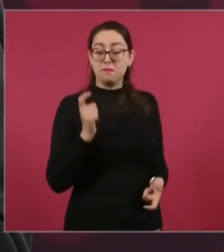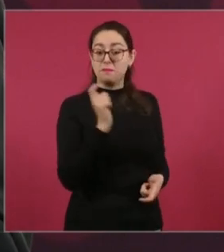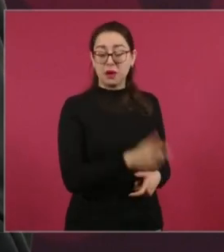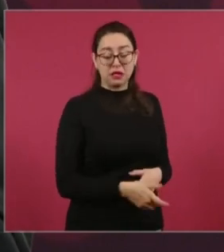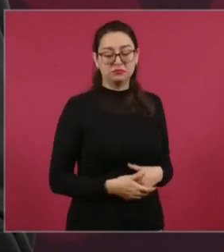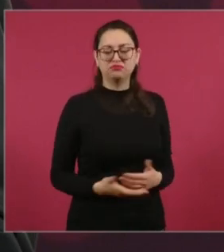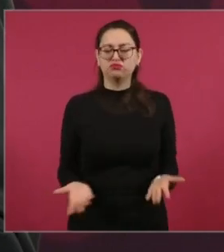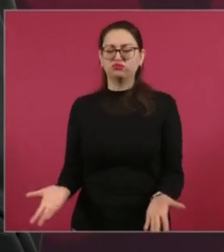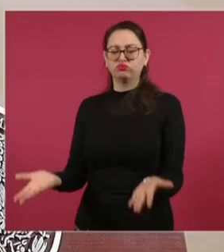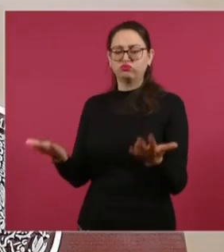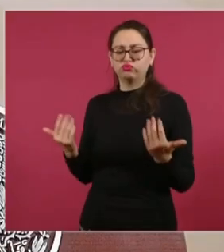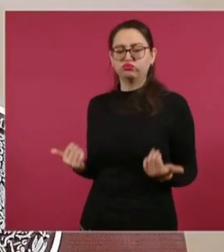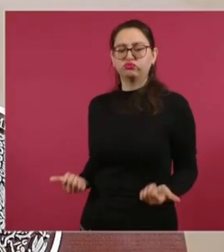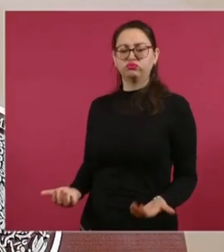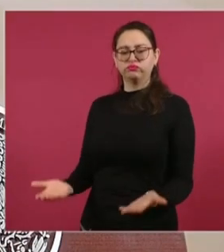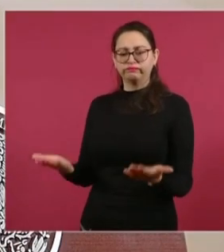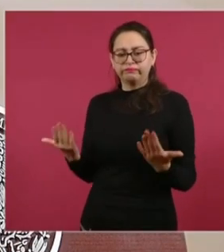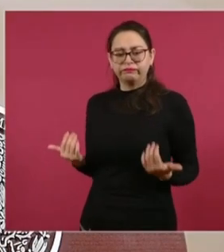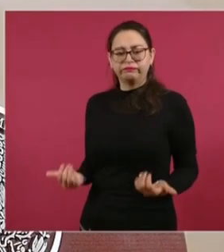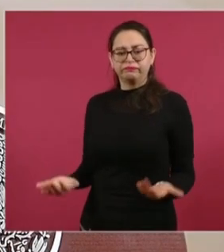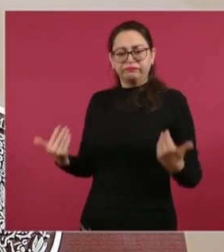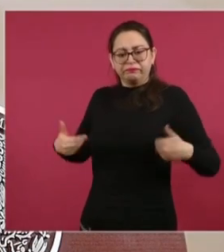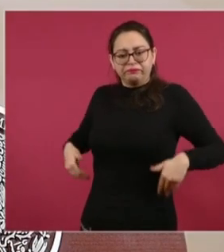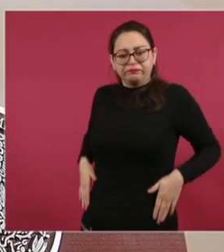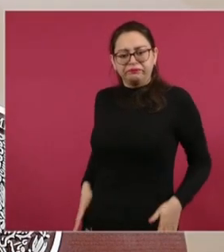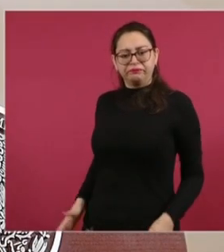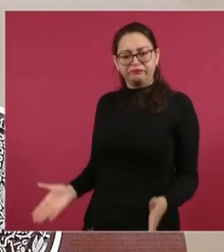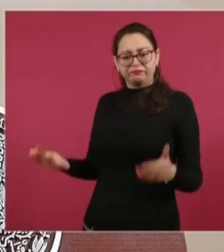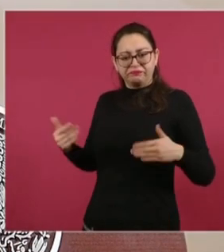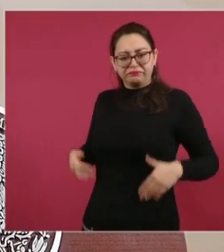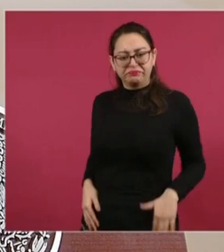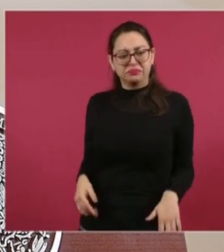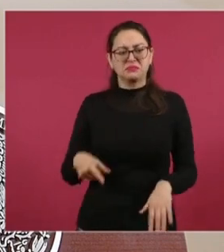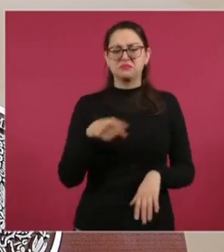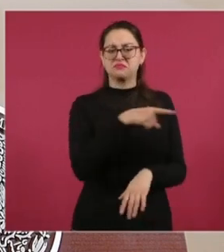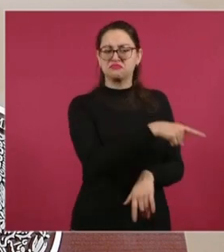un aeropuerto,